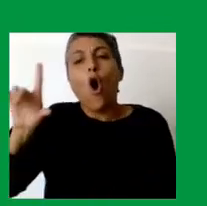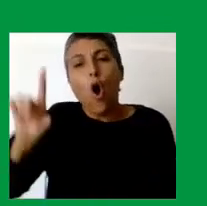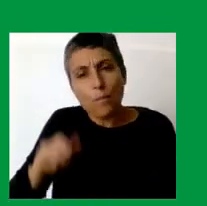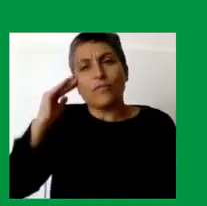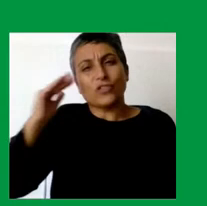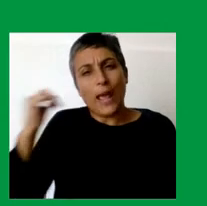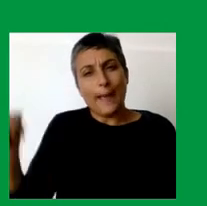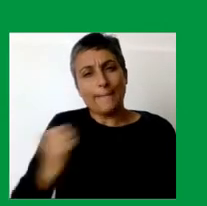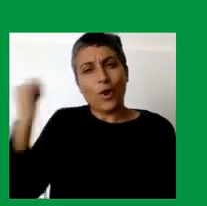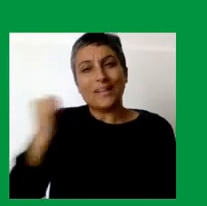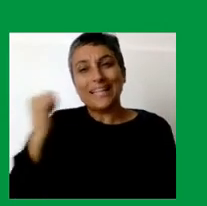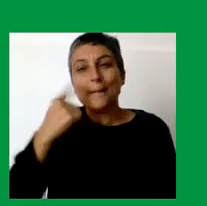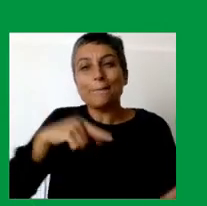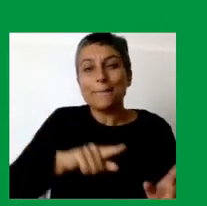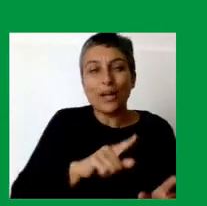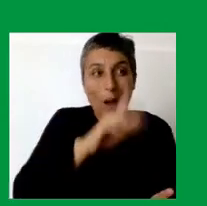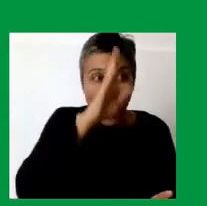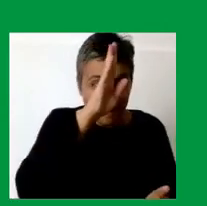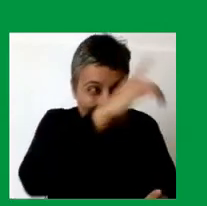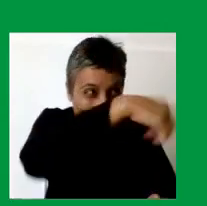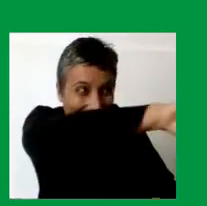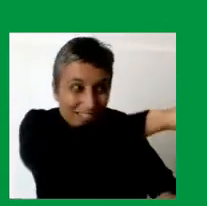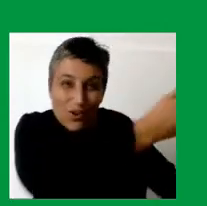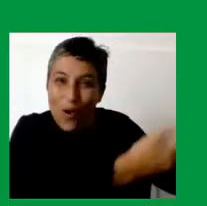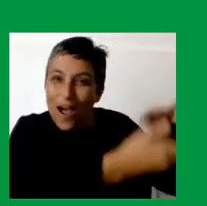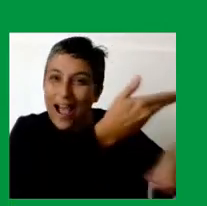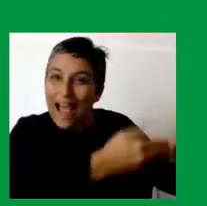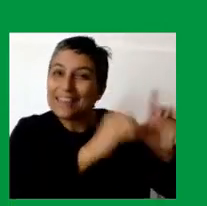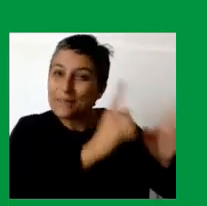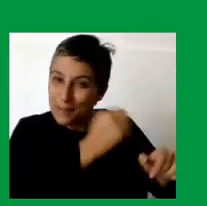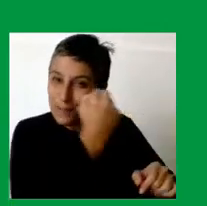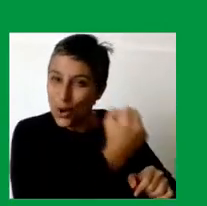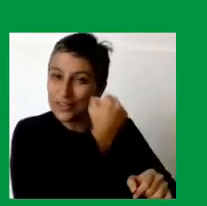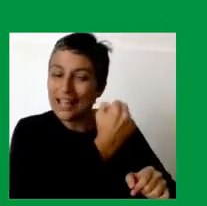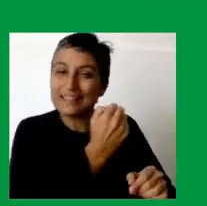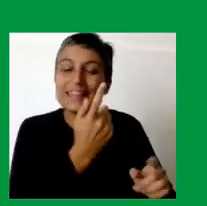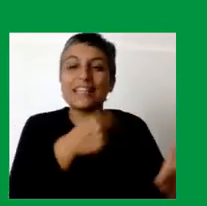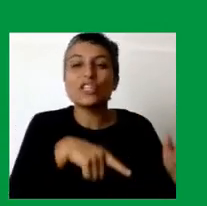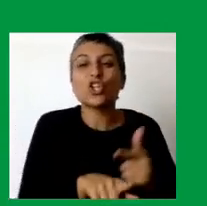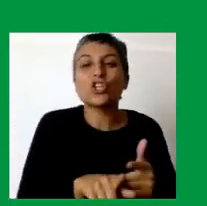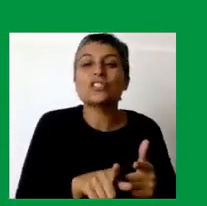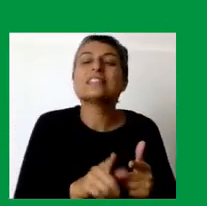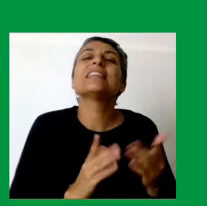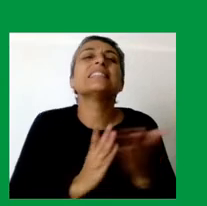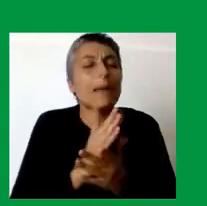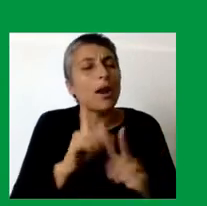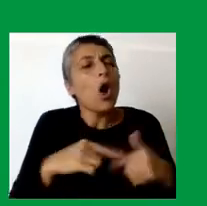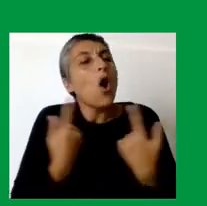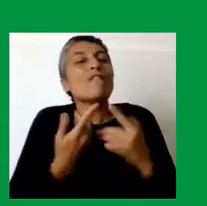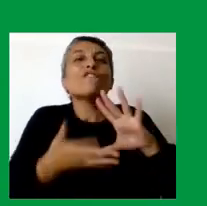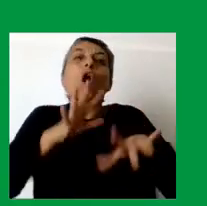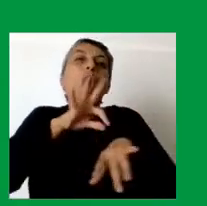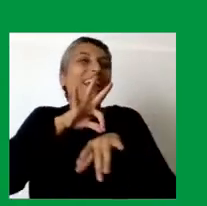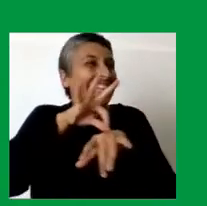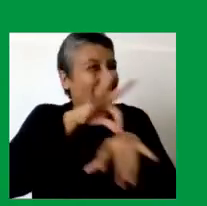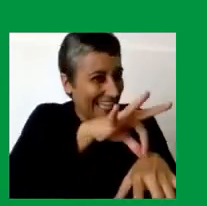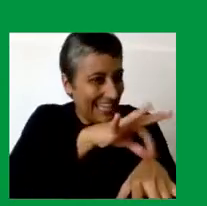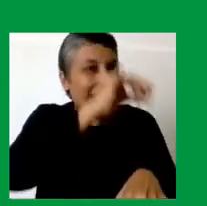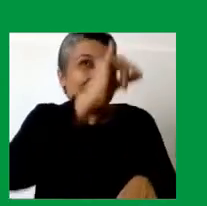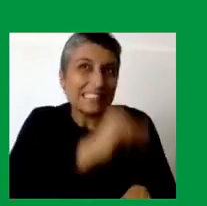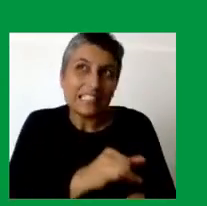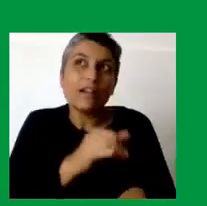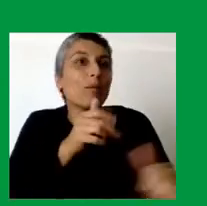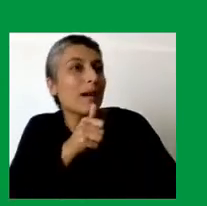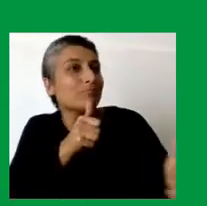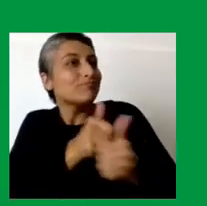digo, el aprendizaje por pares es muy importante. Entonces, el diseño, sí, guiado por nosotros, como tutores,